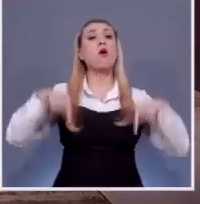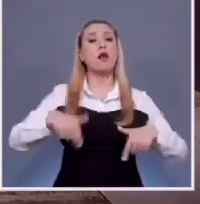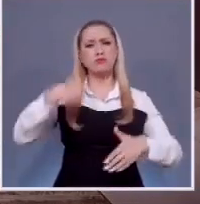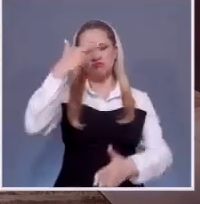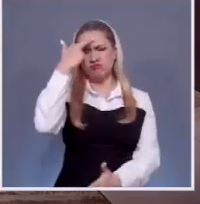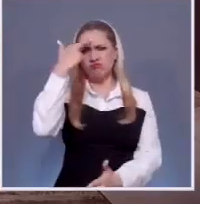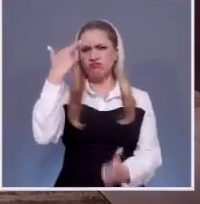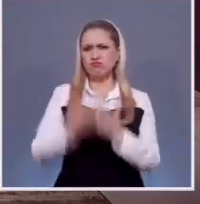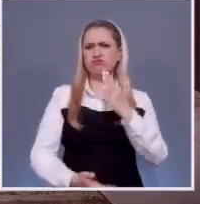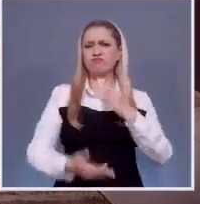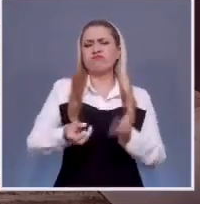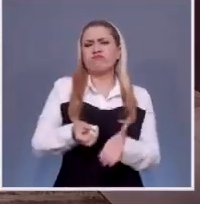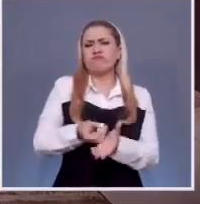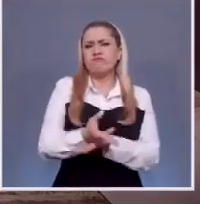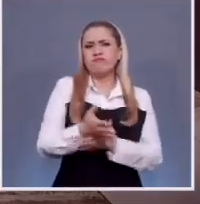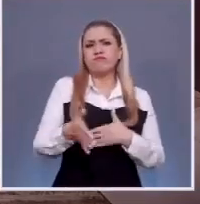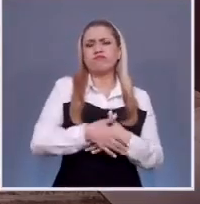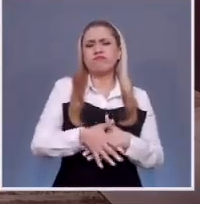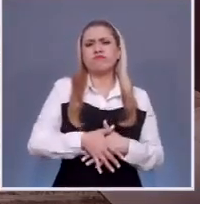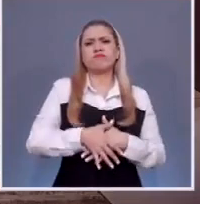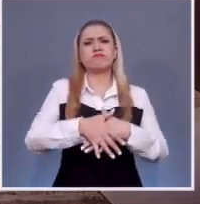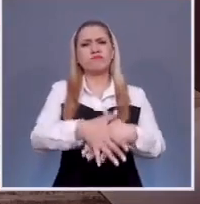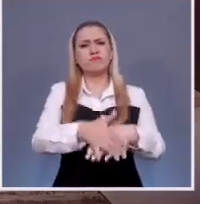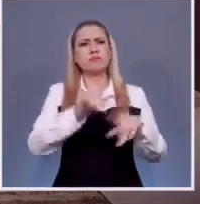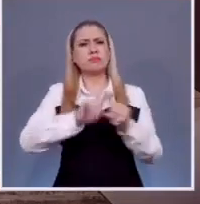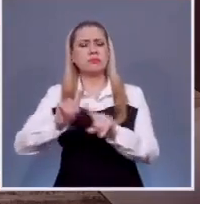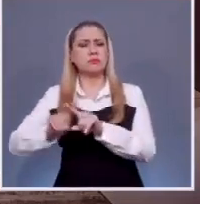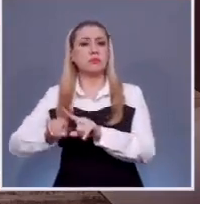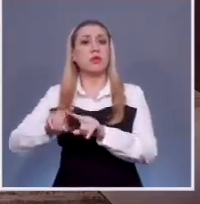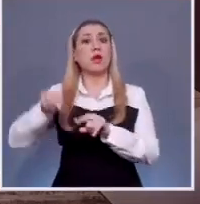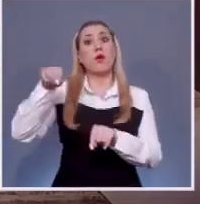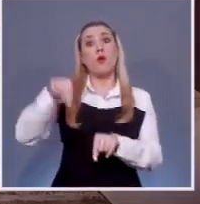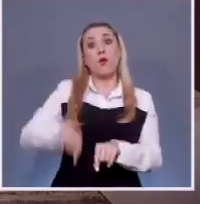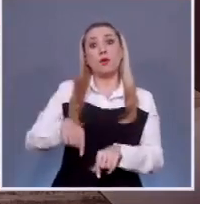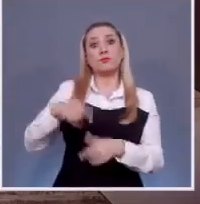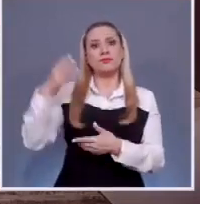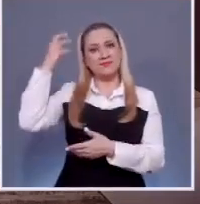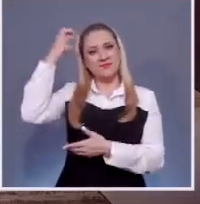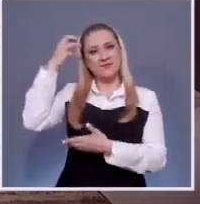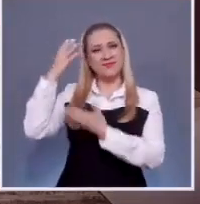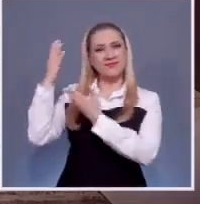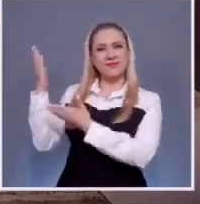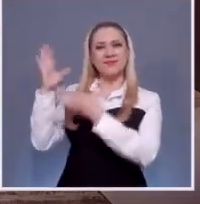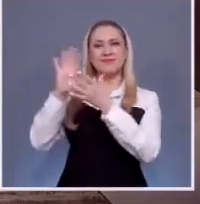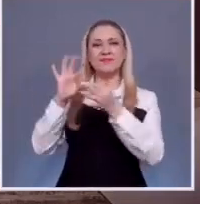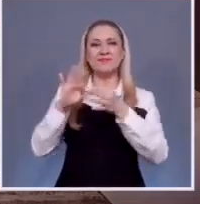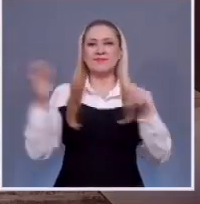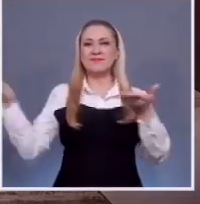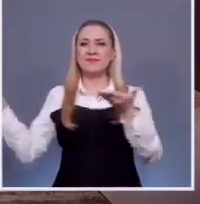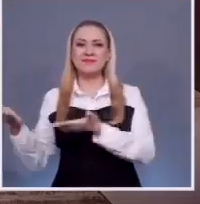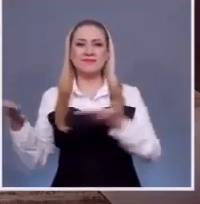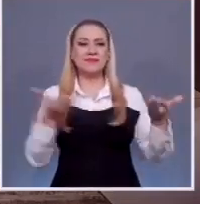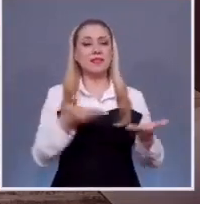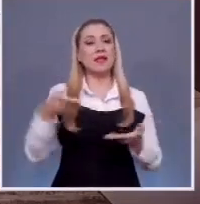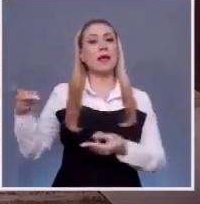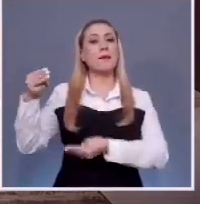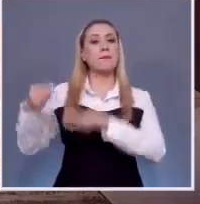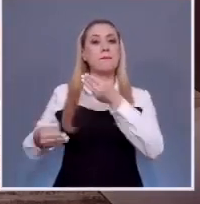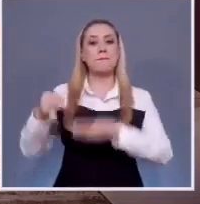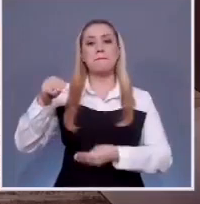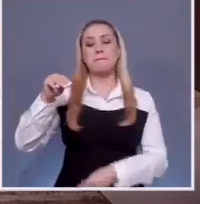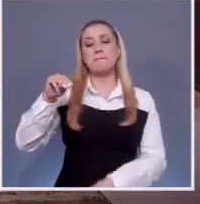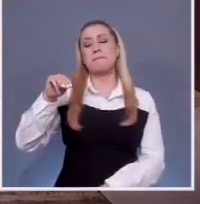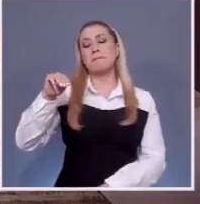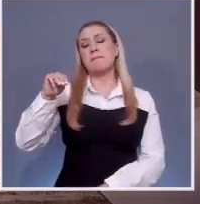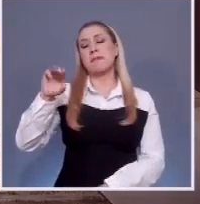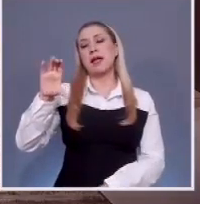González y me da mucho gusto presentarles a nuestras invitadas. Magistrada Adriana Campuzano Gallegos, integrante de la Asociación Mexicana